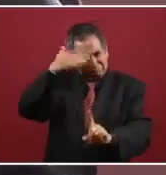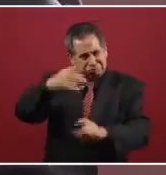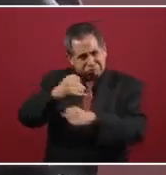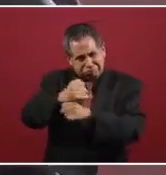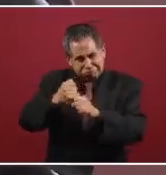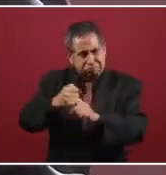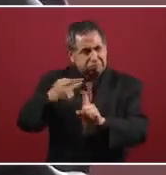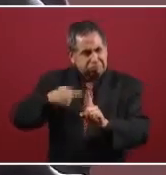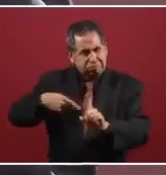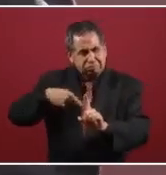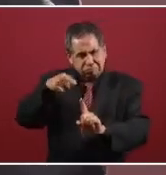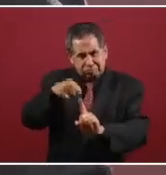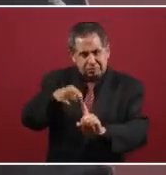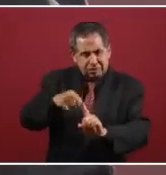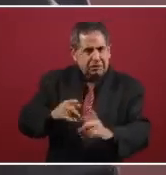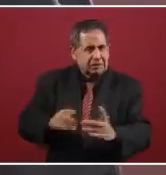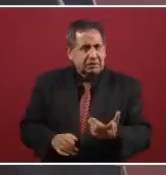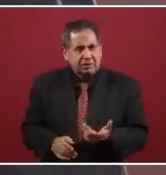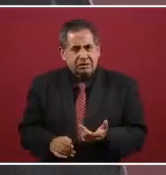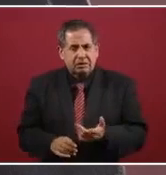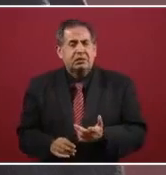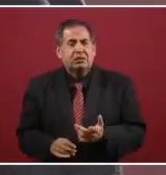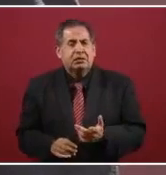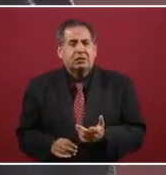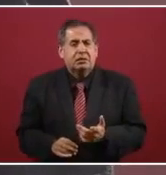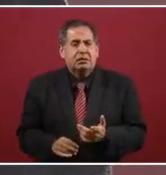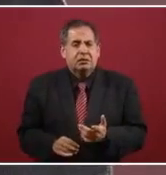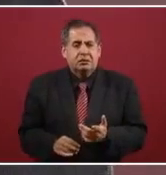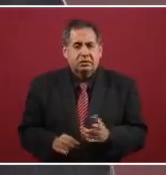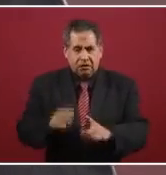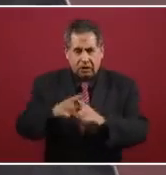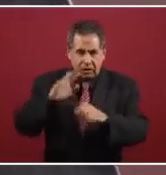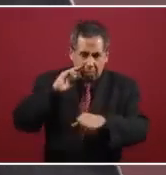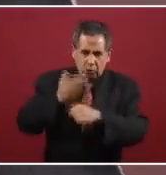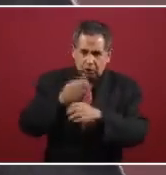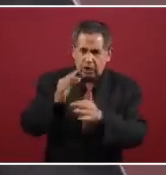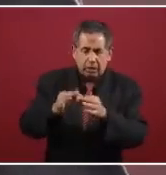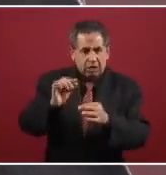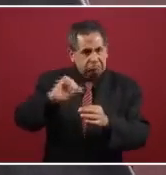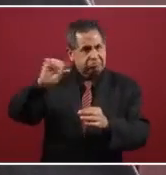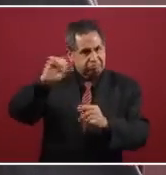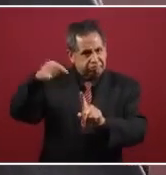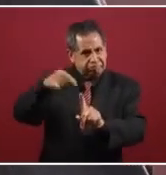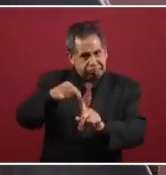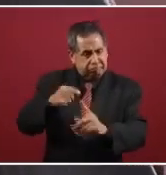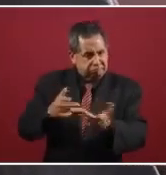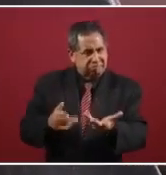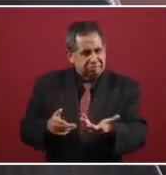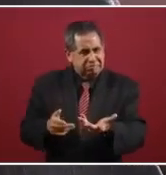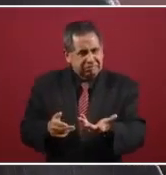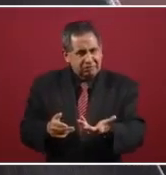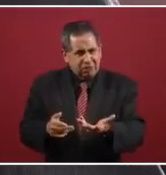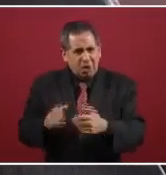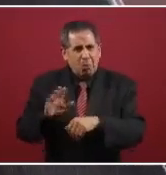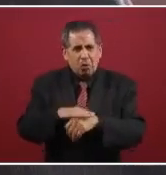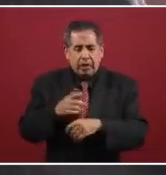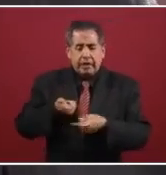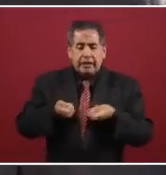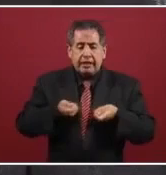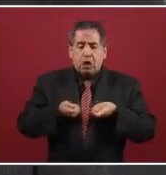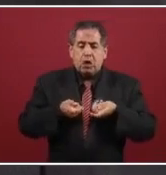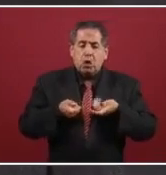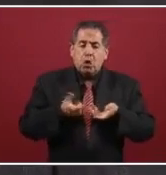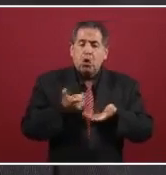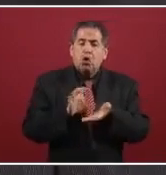de una gente pues, responsable, preparada. ¿Por qué administrarle